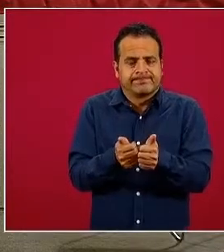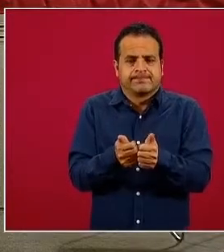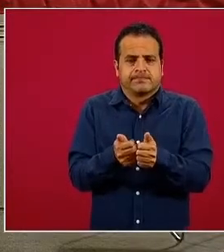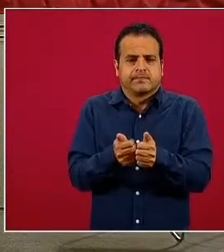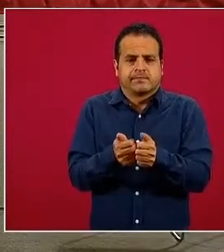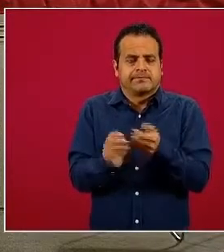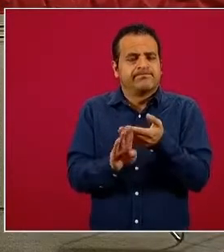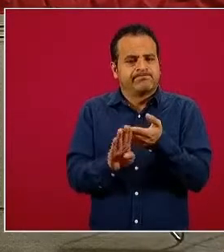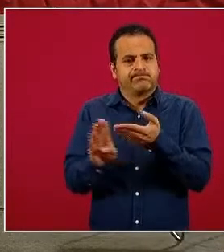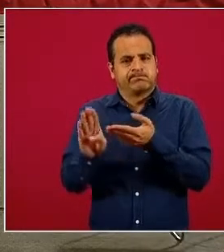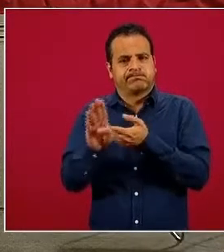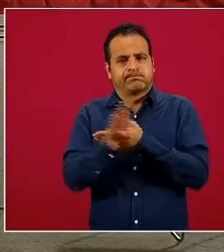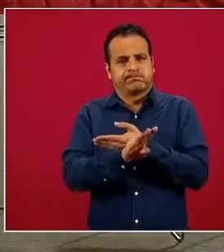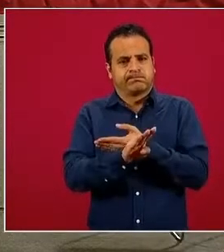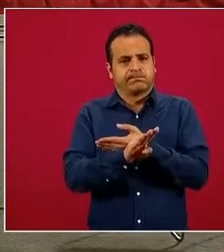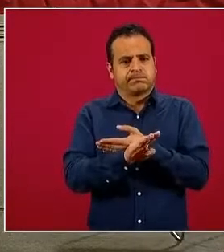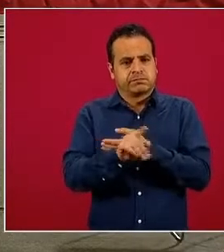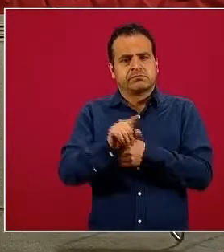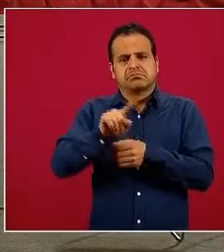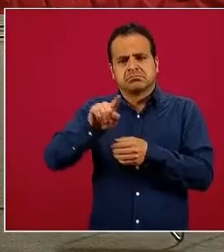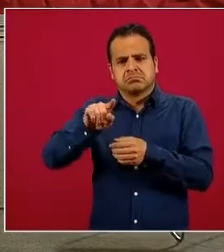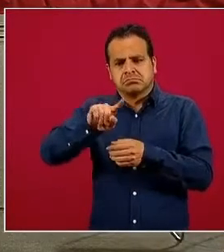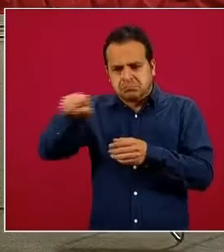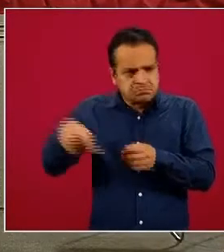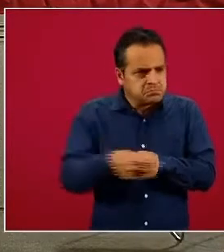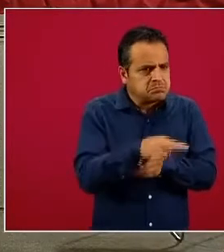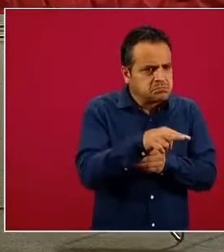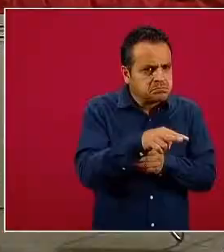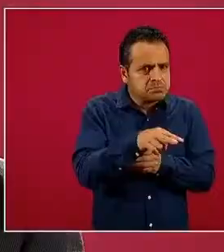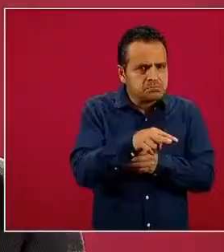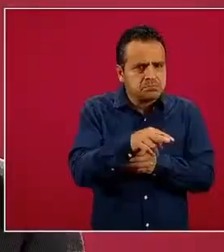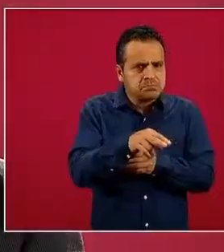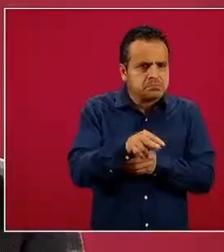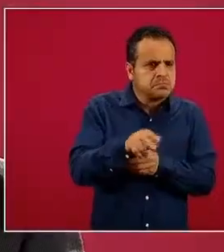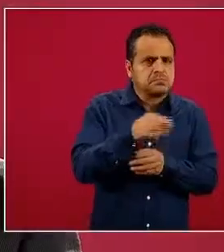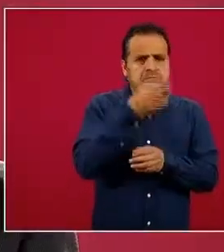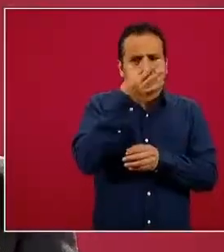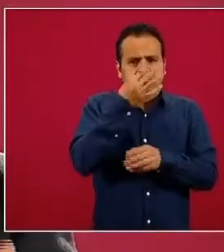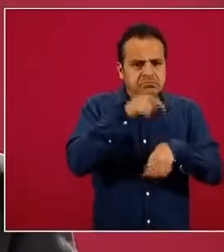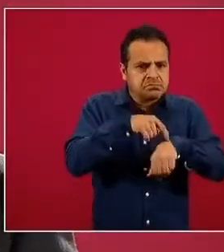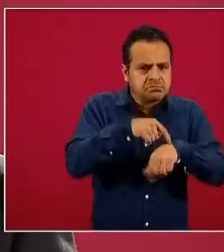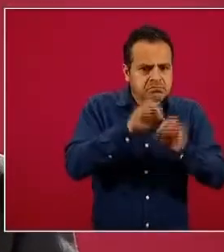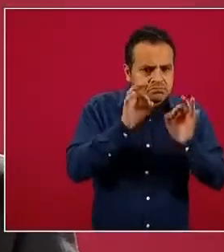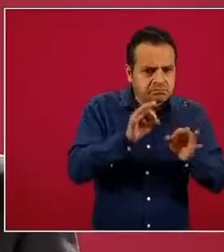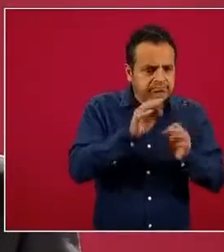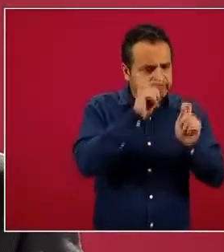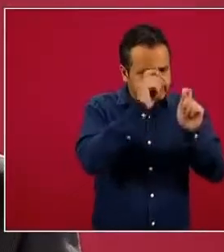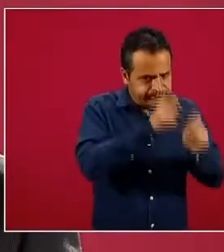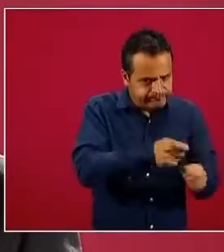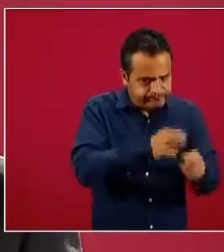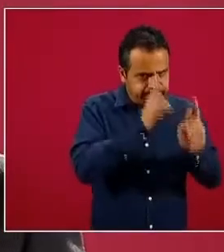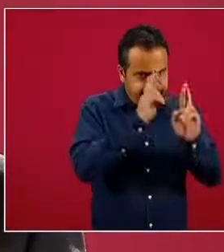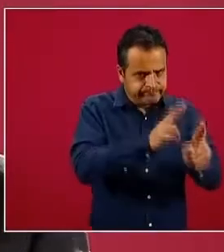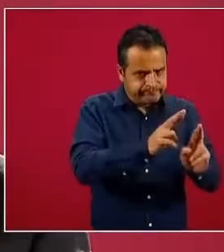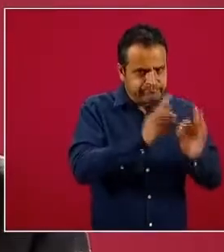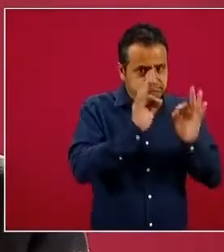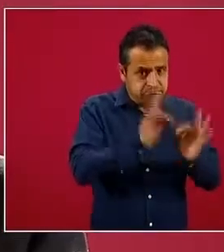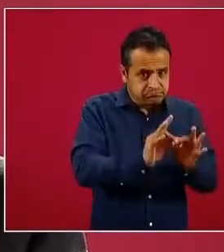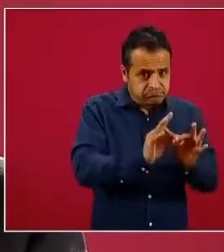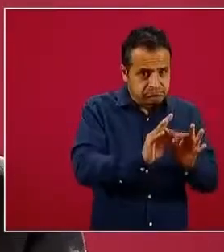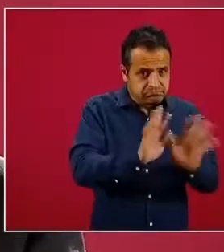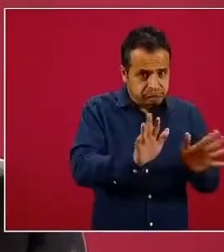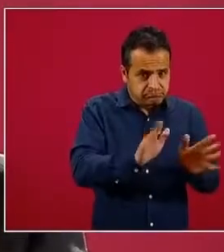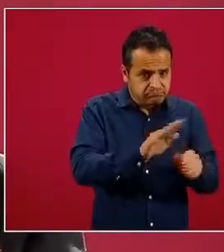parte y desde luego honrar la memoria de nuestros seres queridos que ya no están, pero no contribuir al riesgo de perder otros